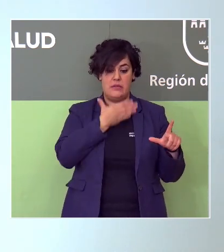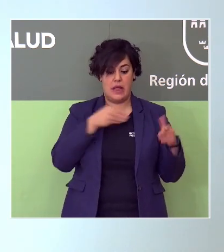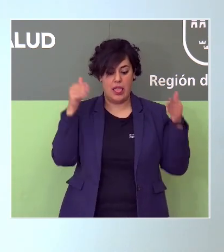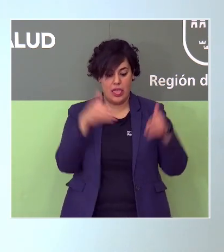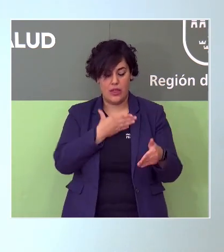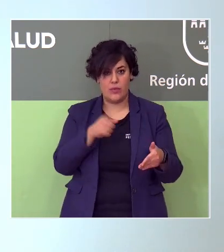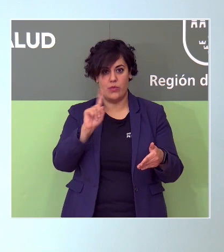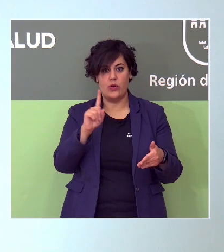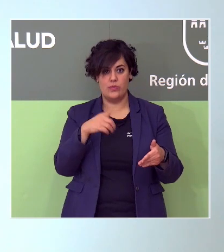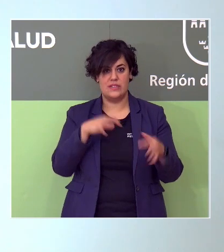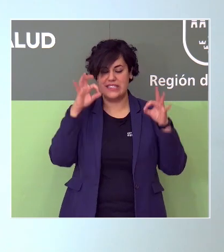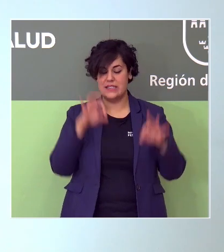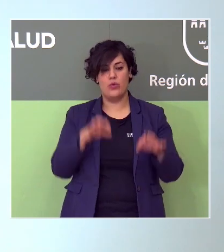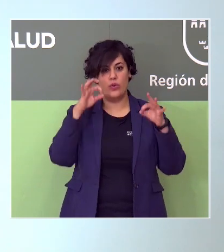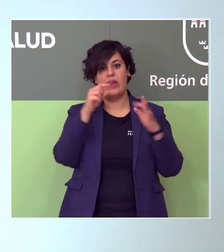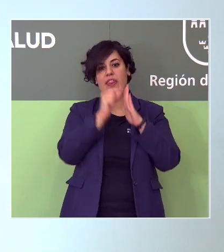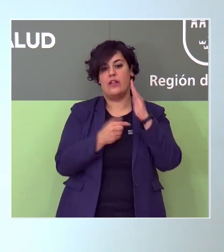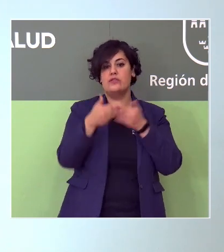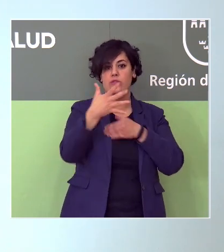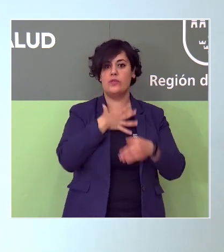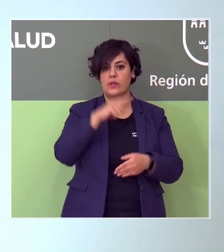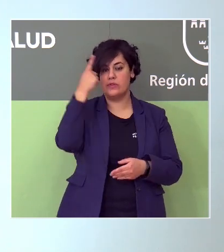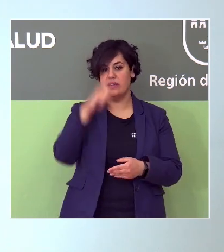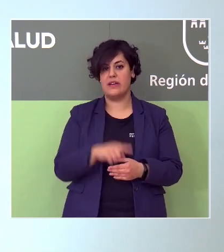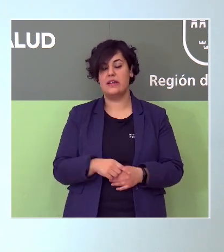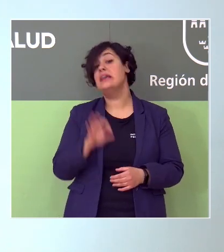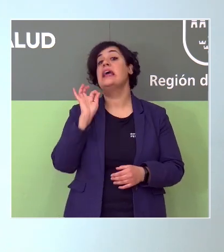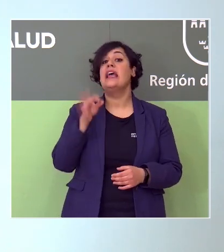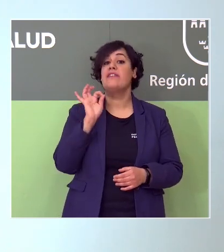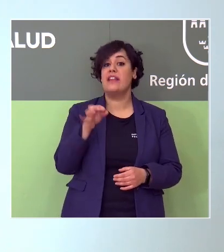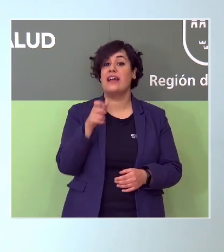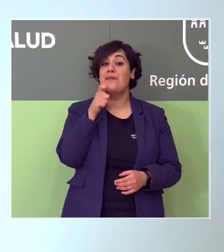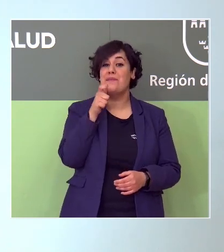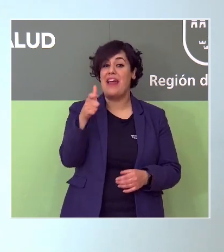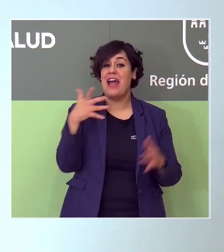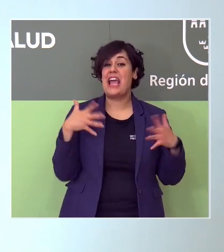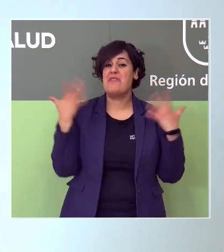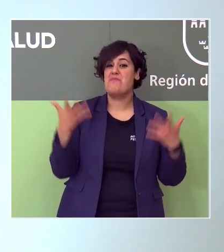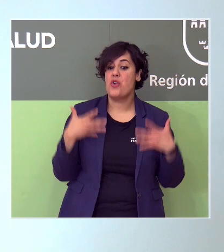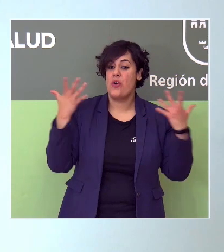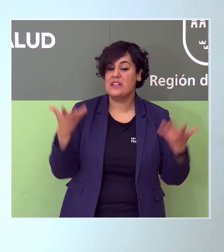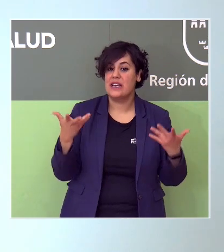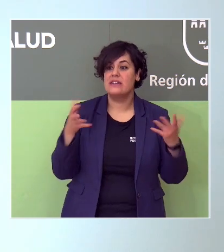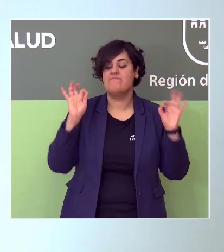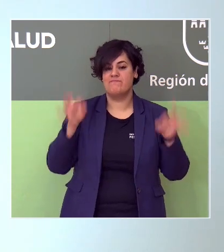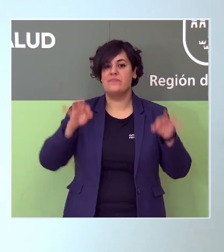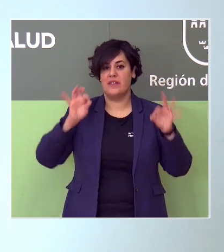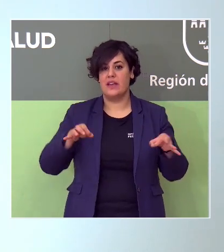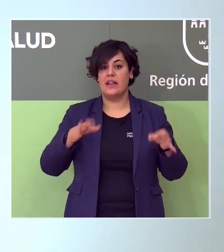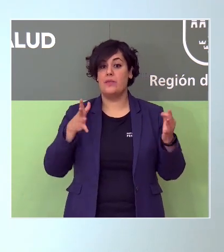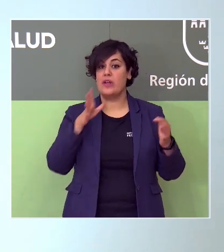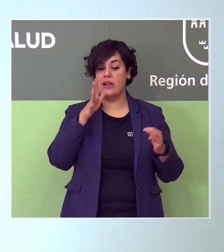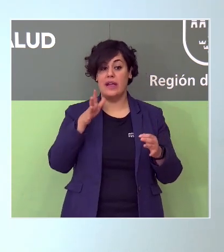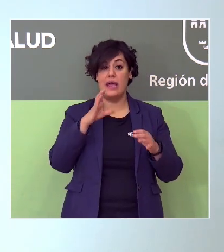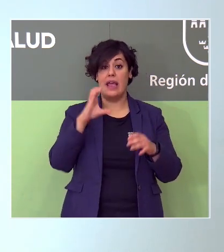Hay una palabra ahí que ha comentado, lo de la improvisación. Nosotros no estamos improvisando, sí es verdad que bueno, que hay muchas lagunas desde el punto de vista científico, pero